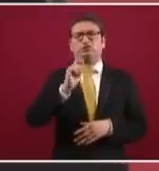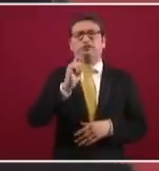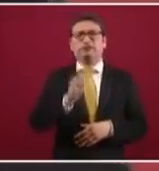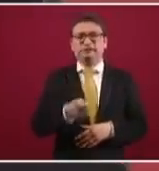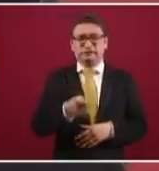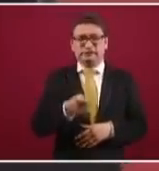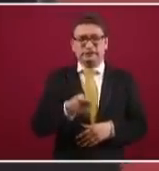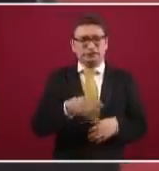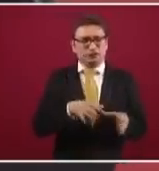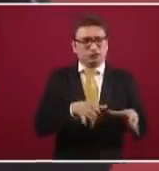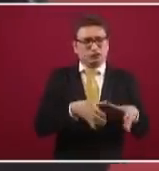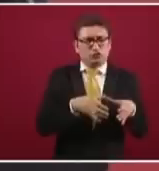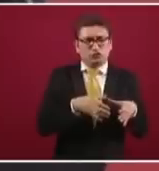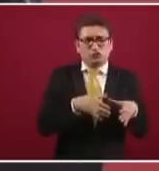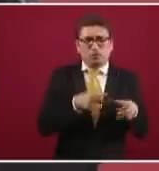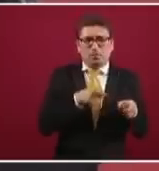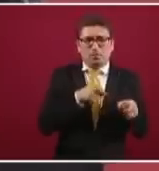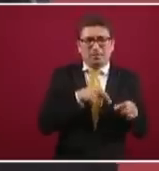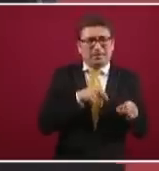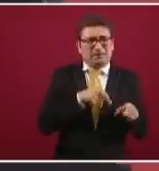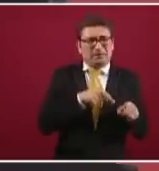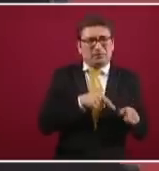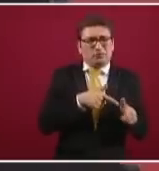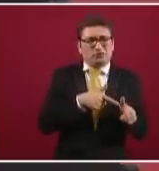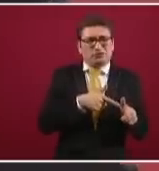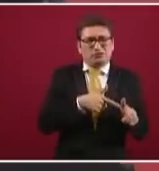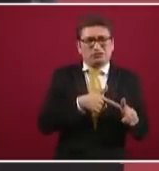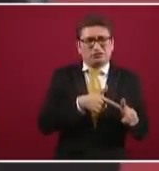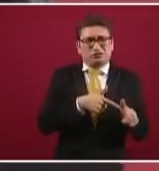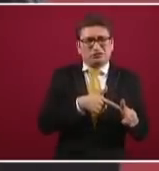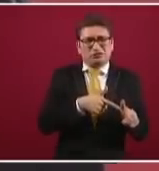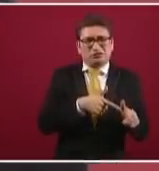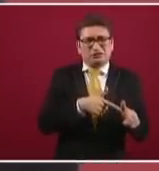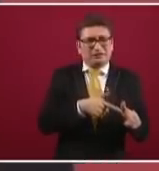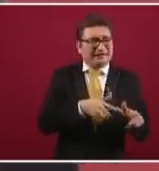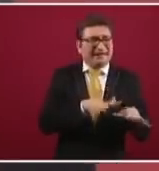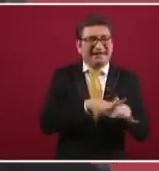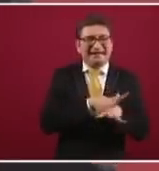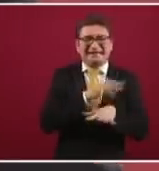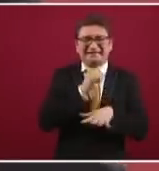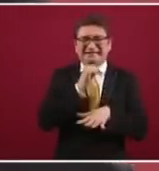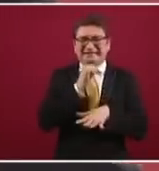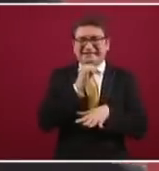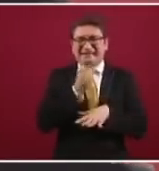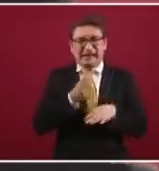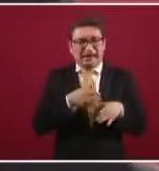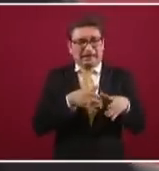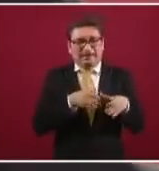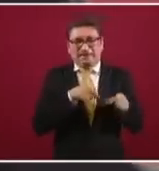es mantener el statu quo, que no cambie nada,